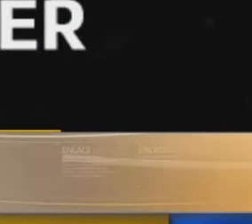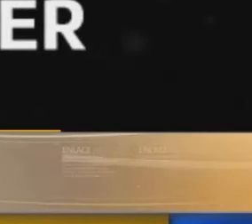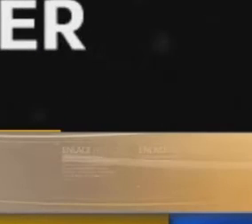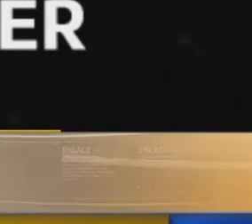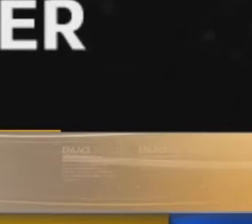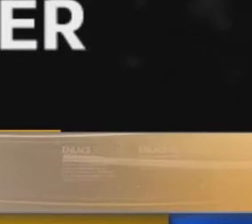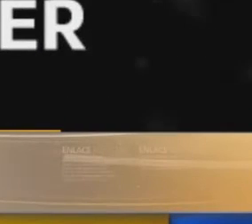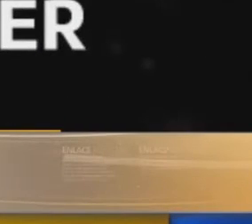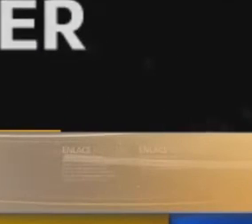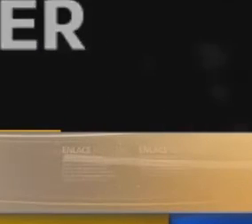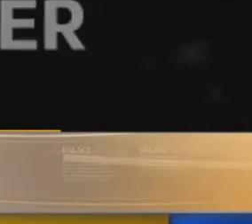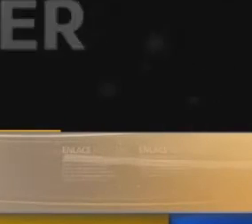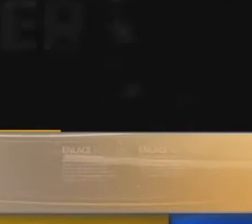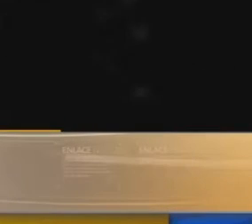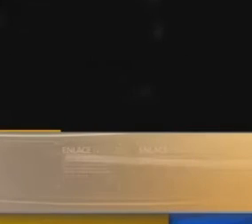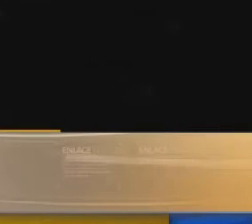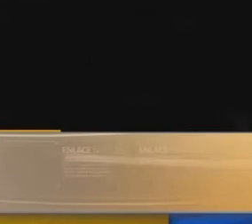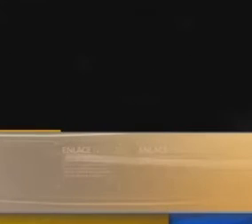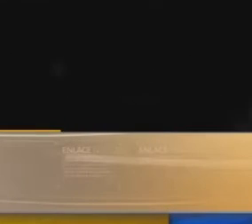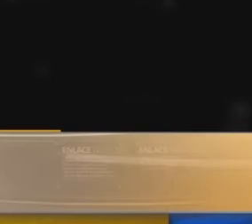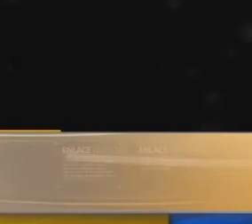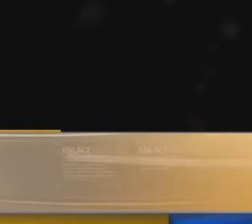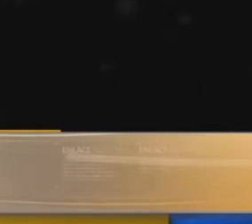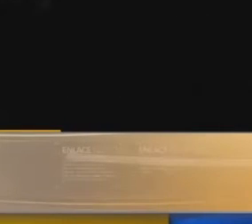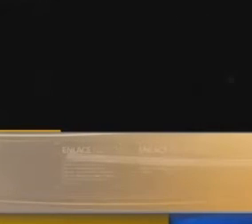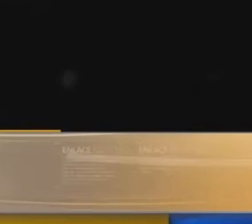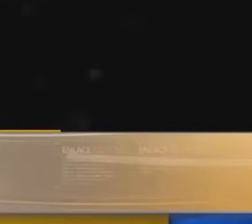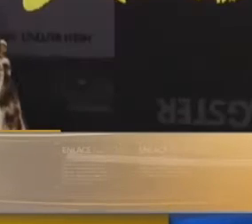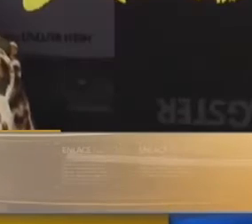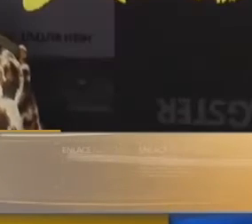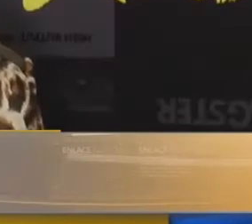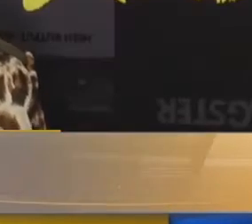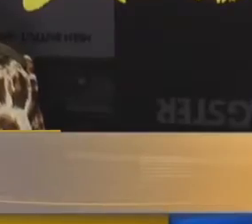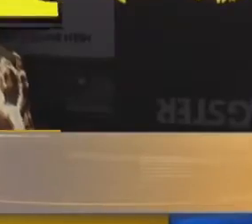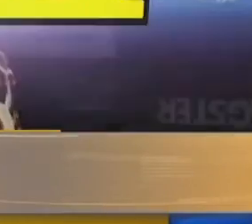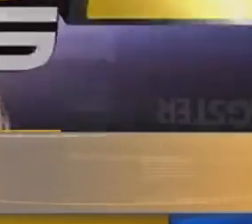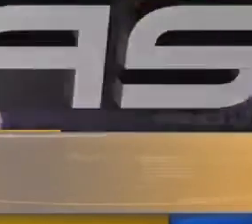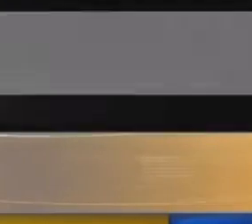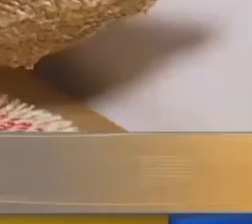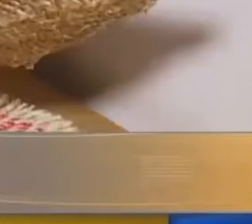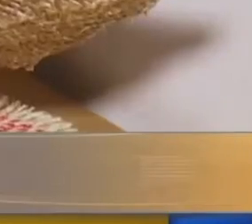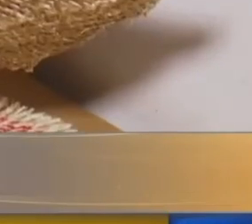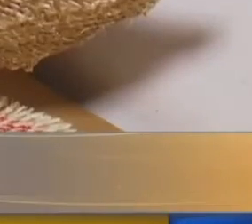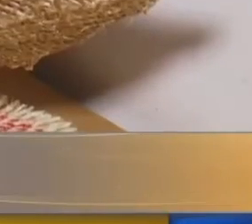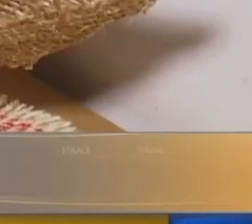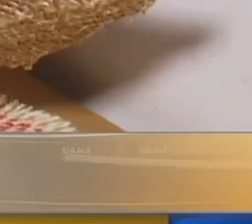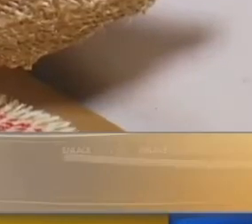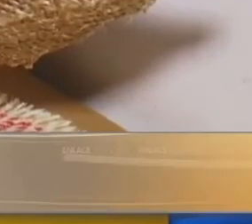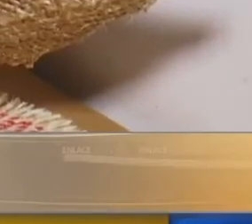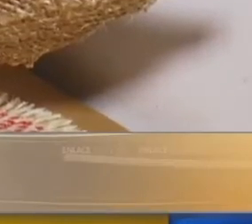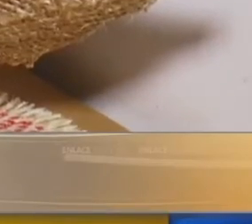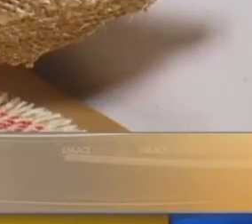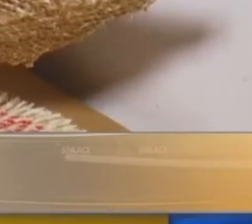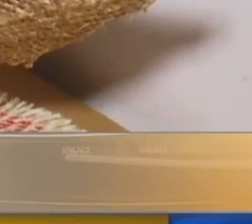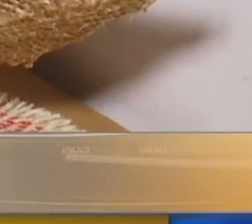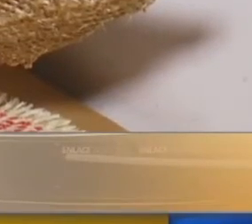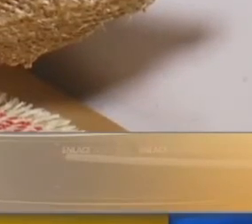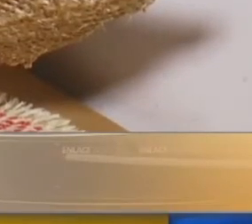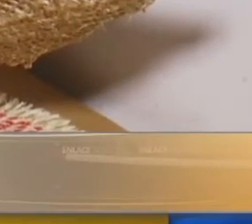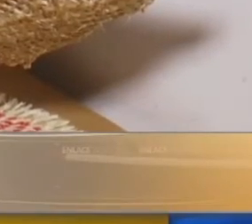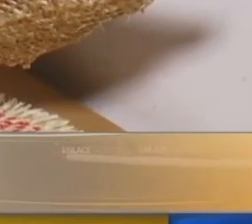Santander. Talleres, estrenos y presencia de actores en la ciudad serán algunos de los atractivos del evento cultural. Artesanos barranqueños expondrán